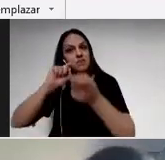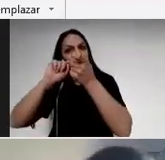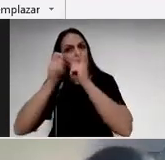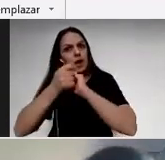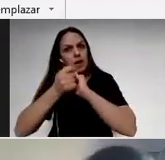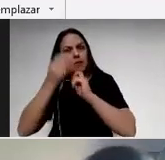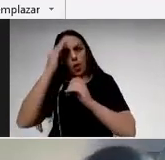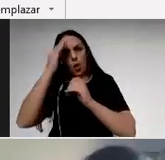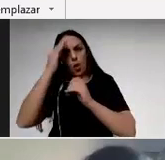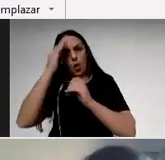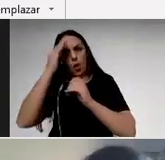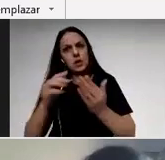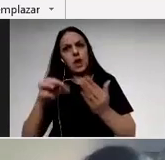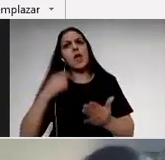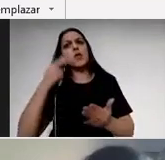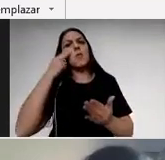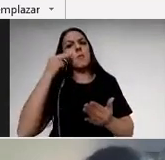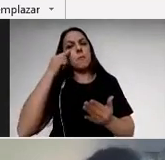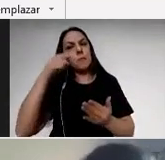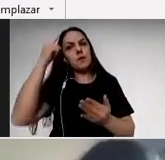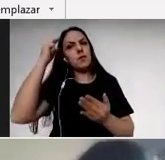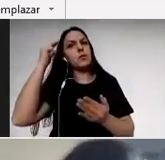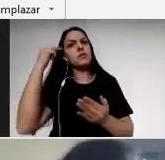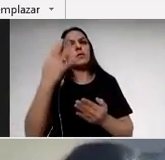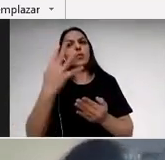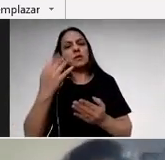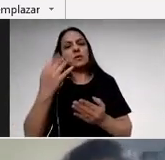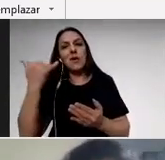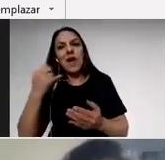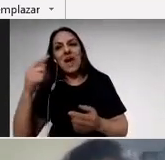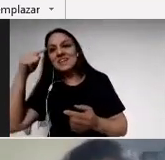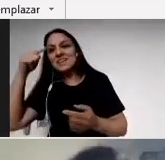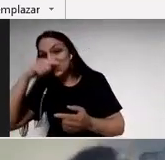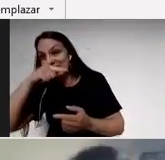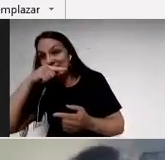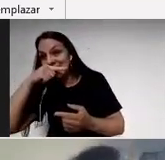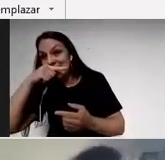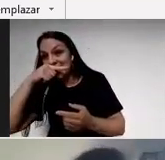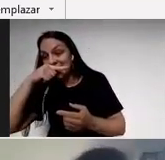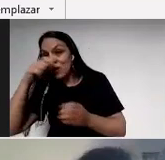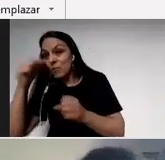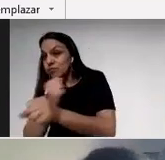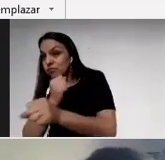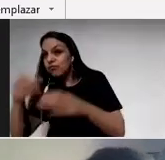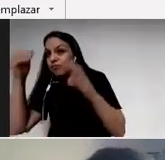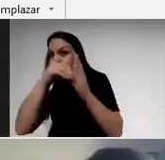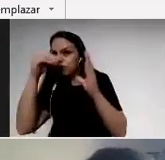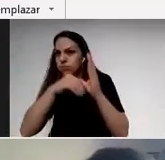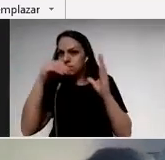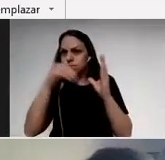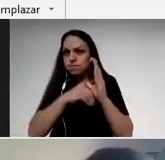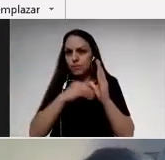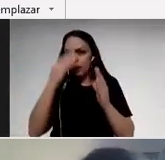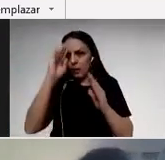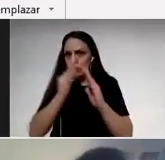1994 incorpora siete tratados de derechos humanos con rango constitucional y también